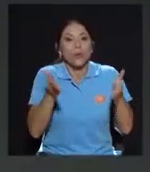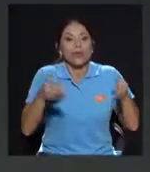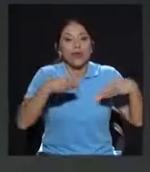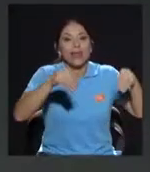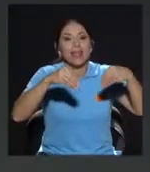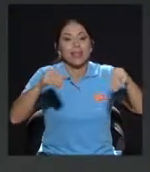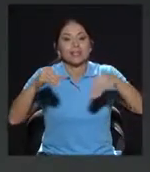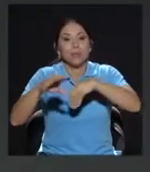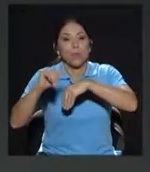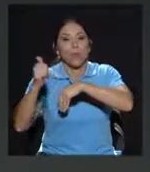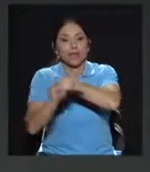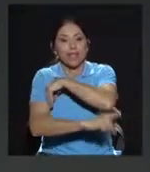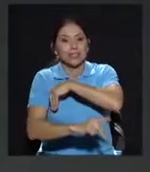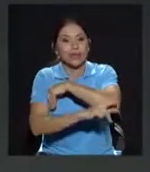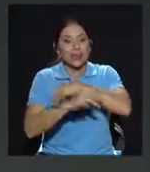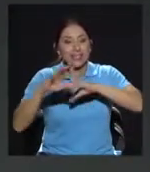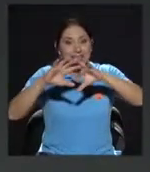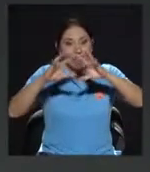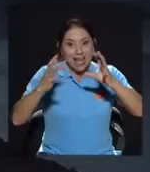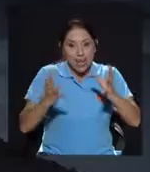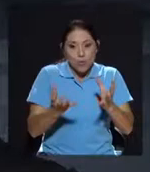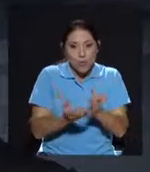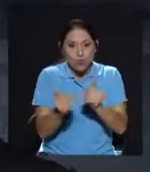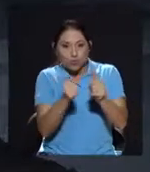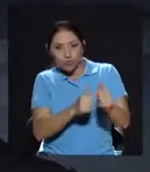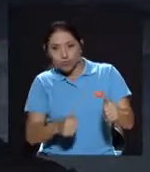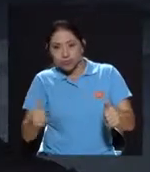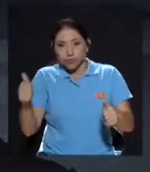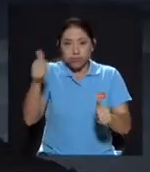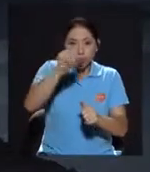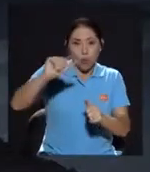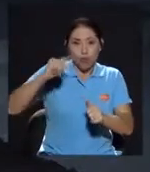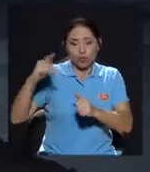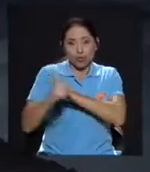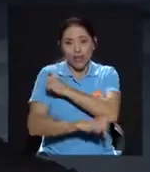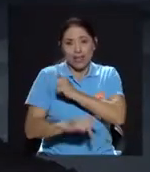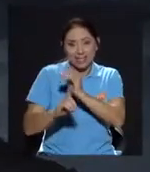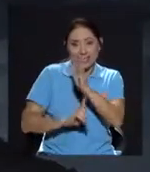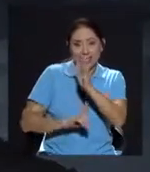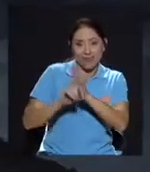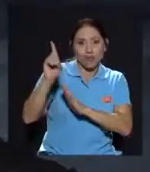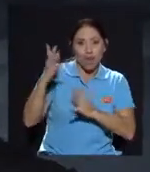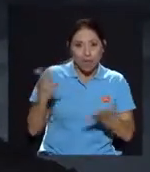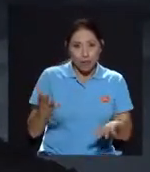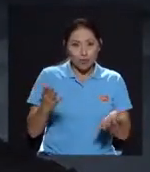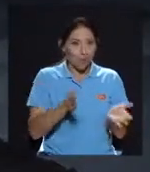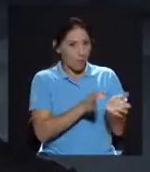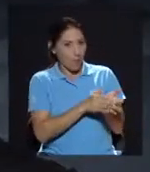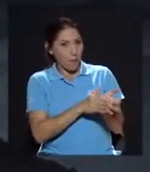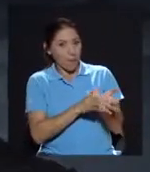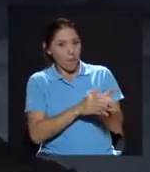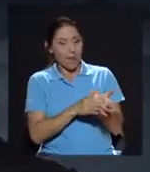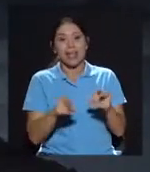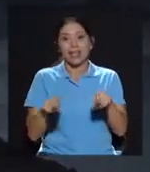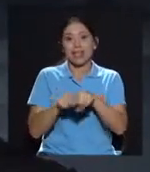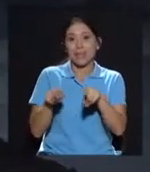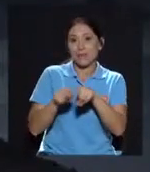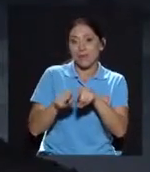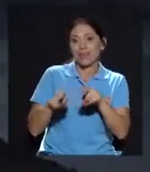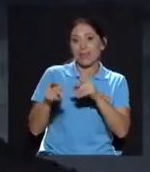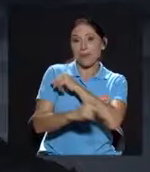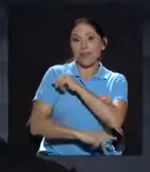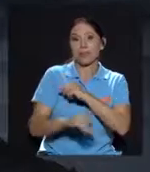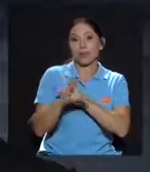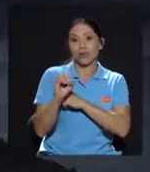todas las agencias de promoción de exportaciones de los países desarrollados y de los países sucede gracias y el año pasado además